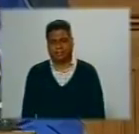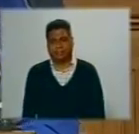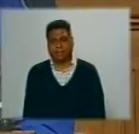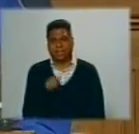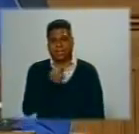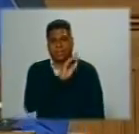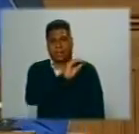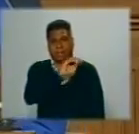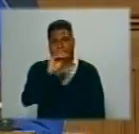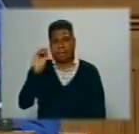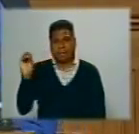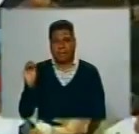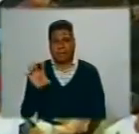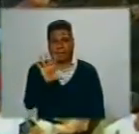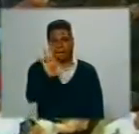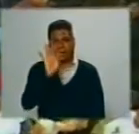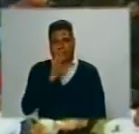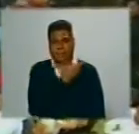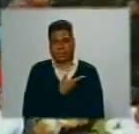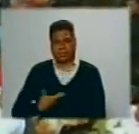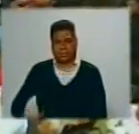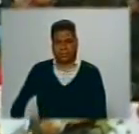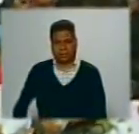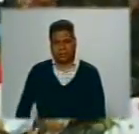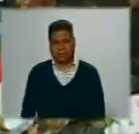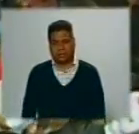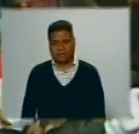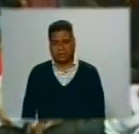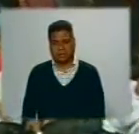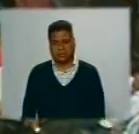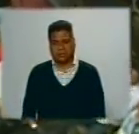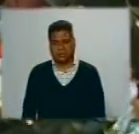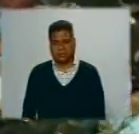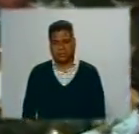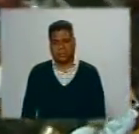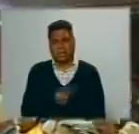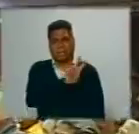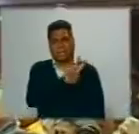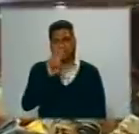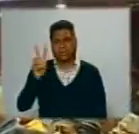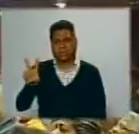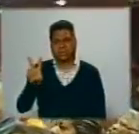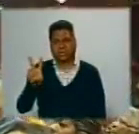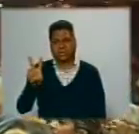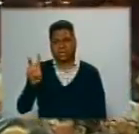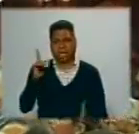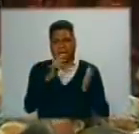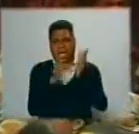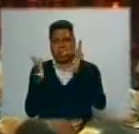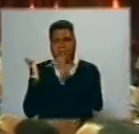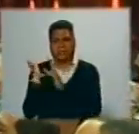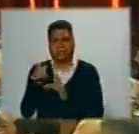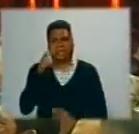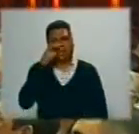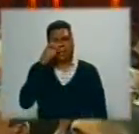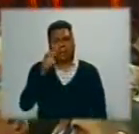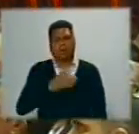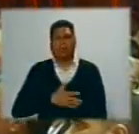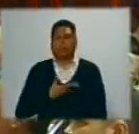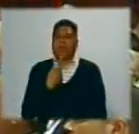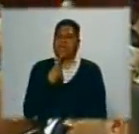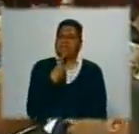convocatoria para elecciones presidenciales. 22 de abril para que el pueblo pueda